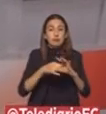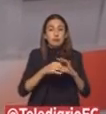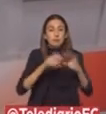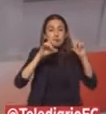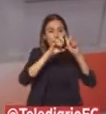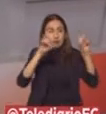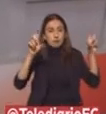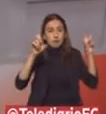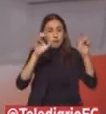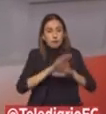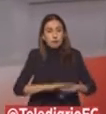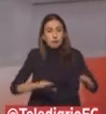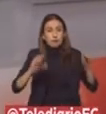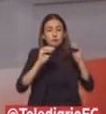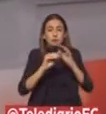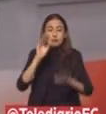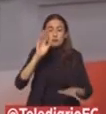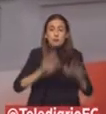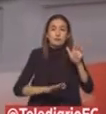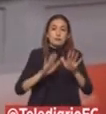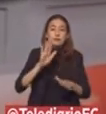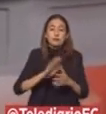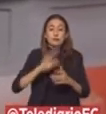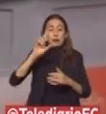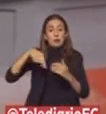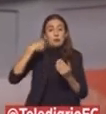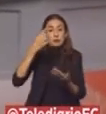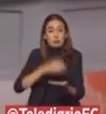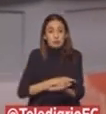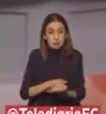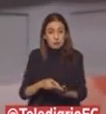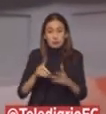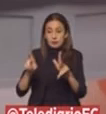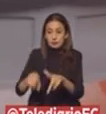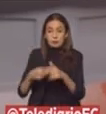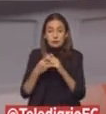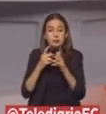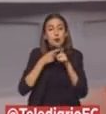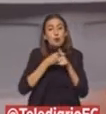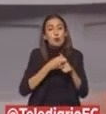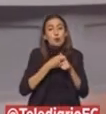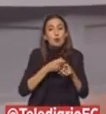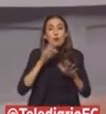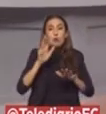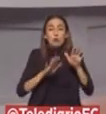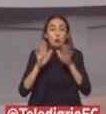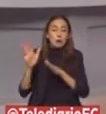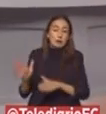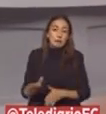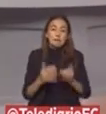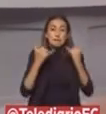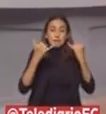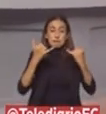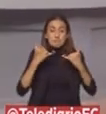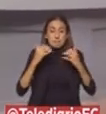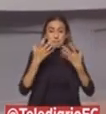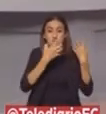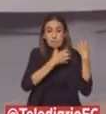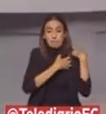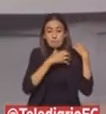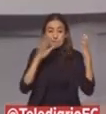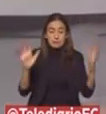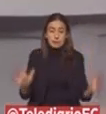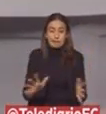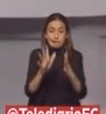una empresa binacional en el transcurso de la próxima semana y digo la urgencia de los países alrededor de los temas es la que va a garantizar el